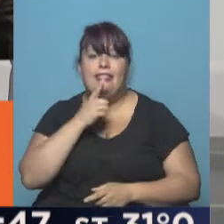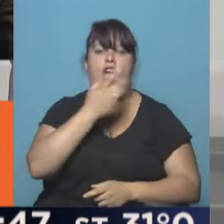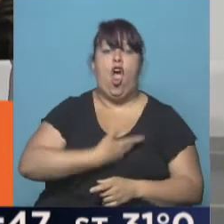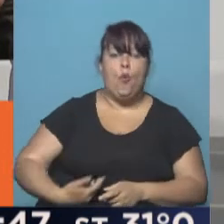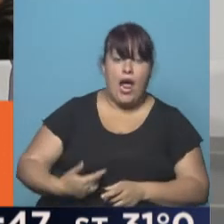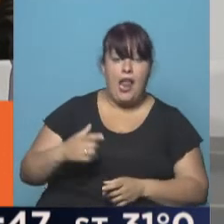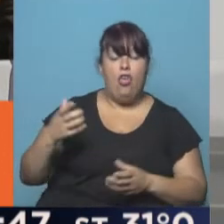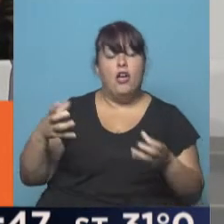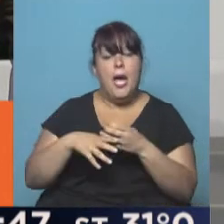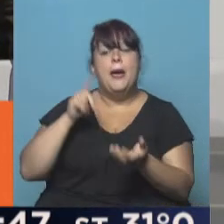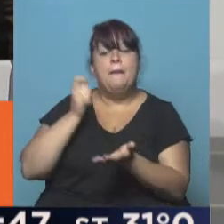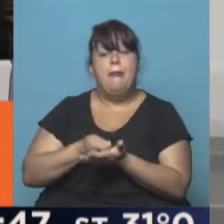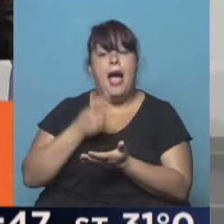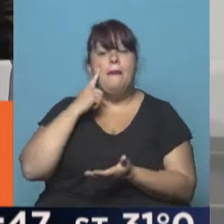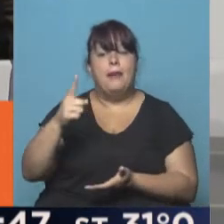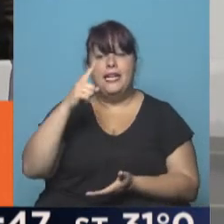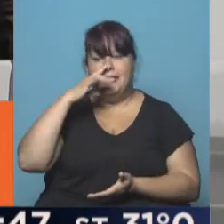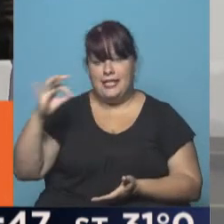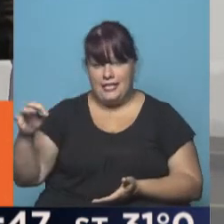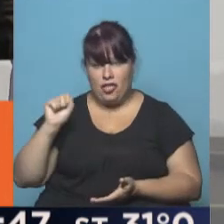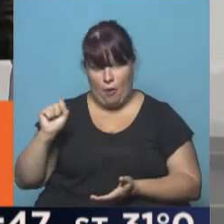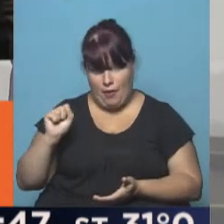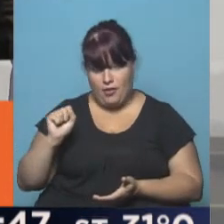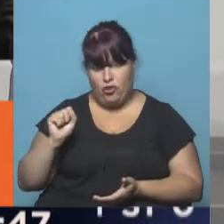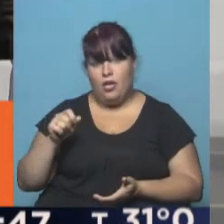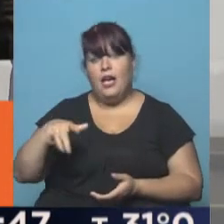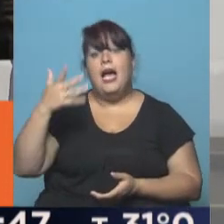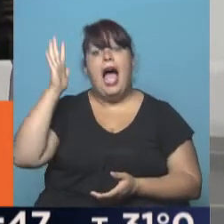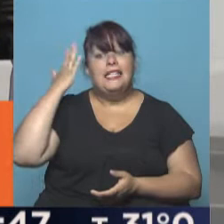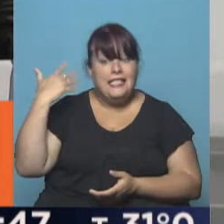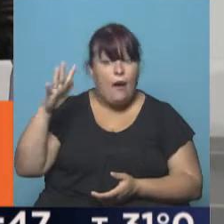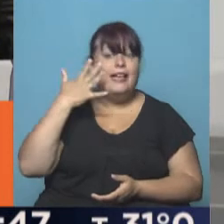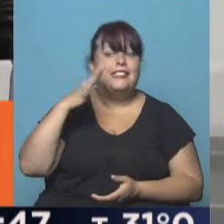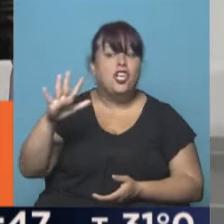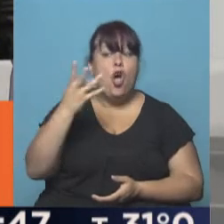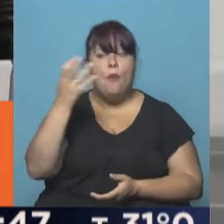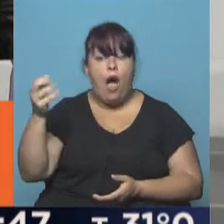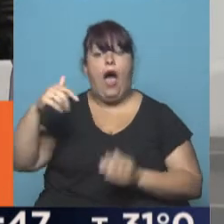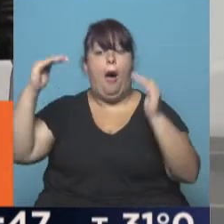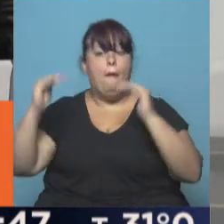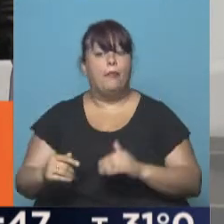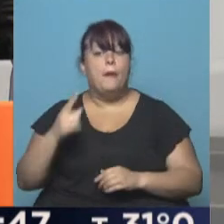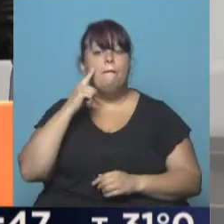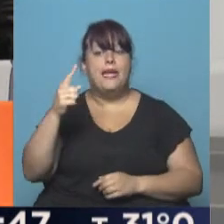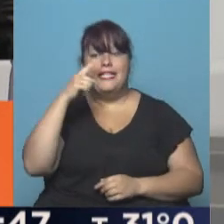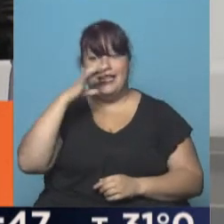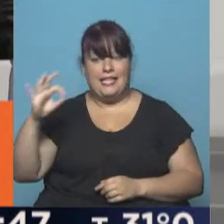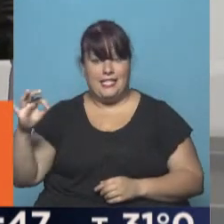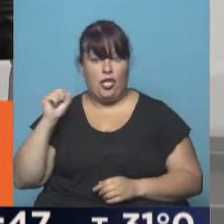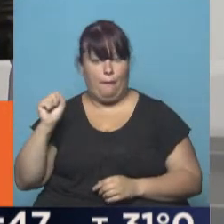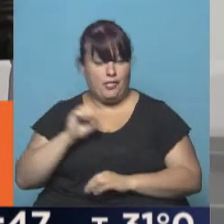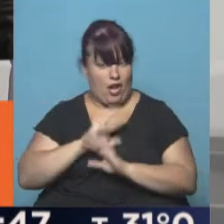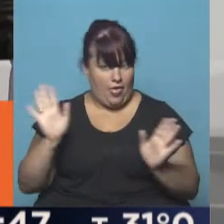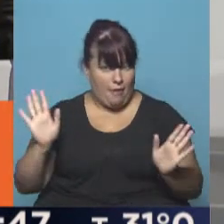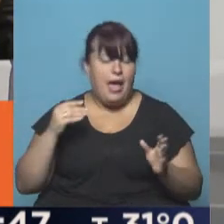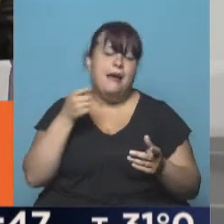gobernadores pagaría 1.700 pesos, pasaría de pagar 5.400 a 1.700